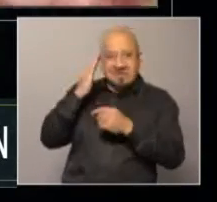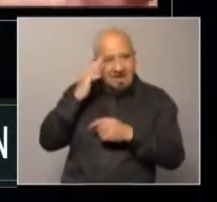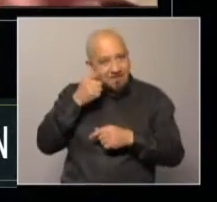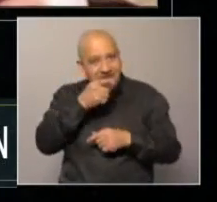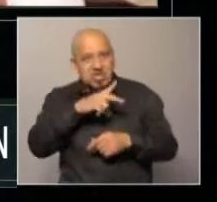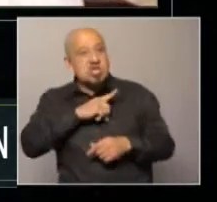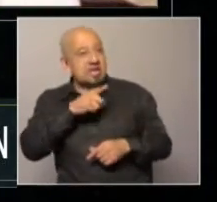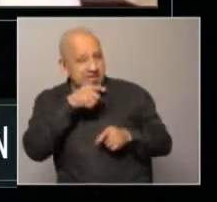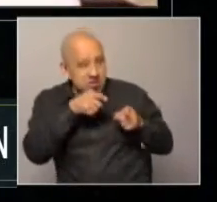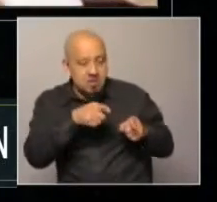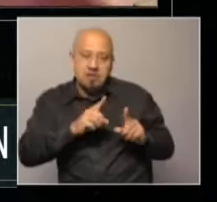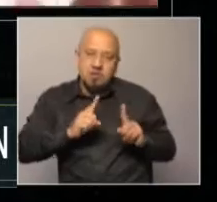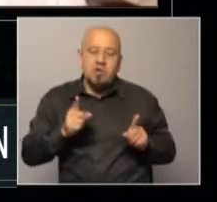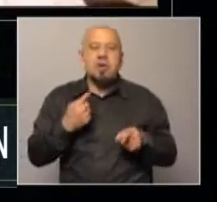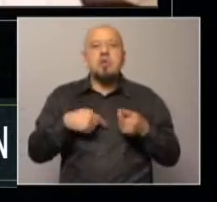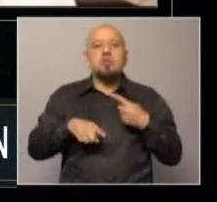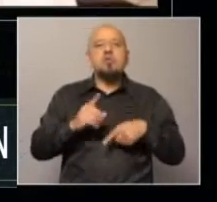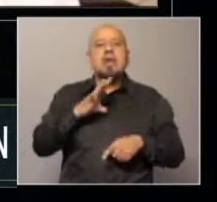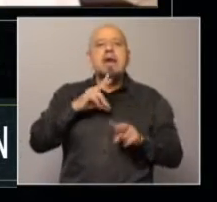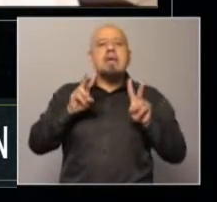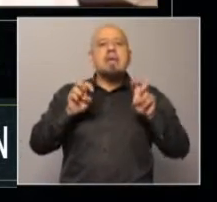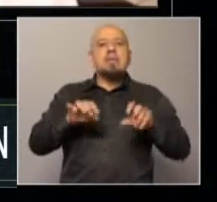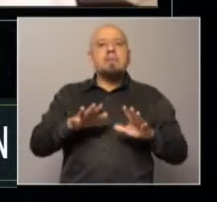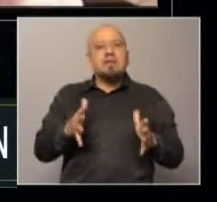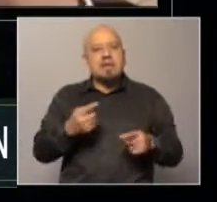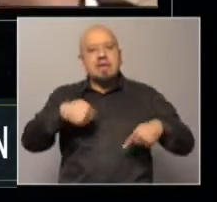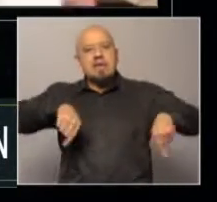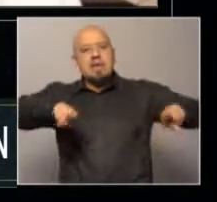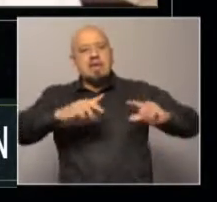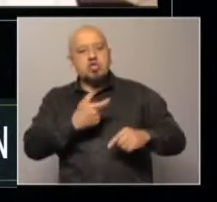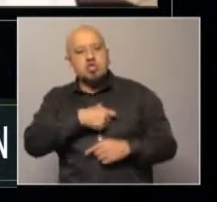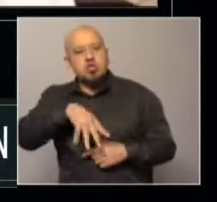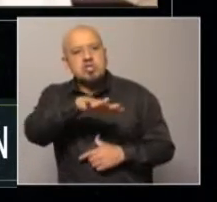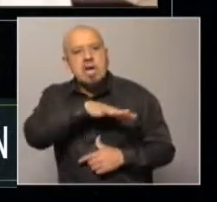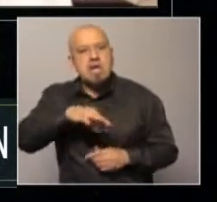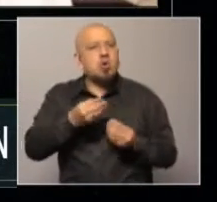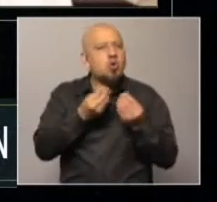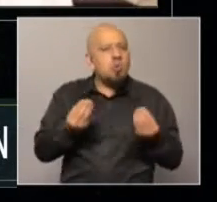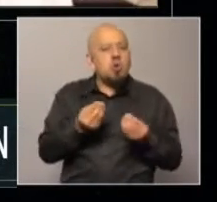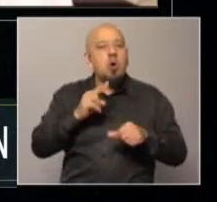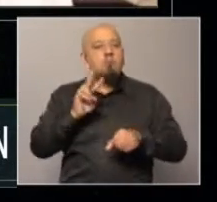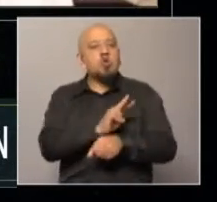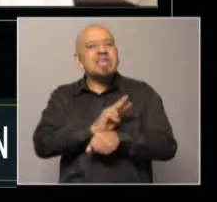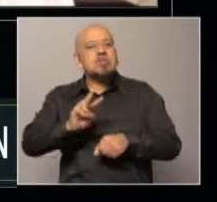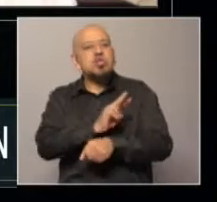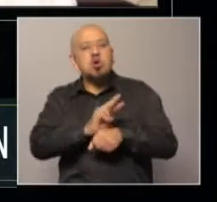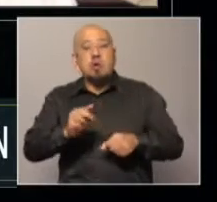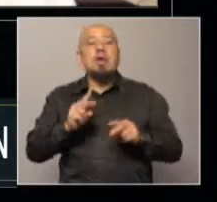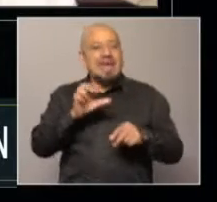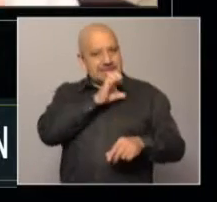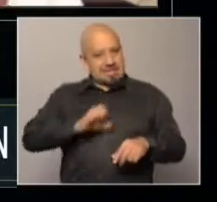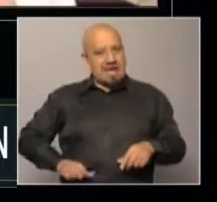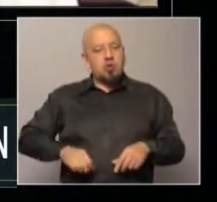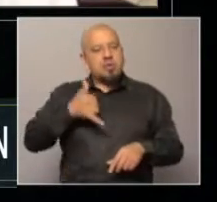hay una serie de aspectos básicos de la protección social que yo creo que se van a colocar en el debate ese, yo creo que va a